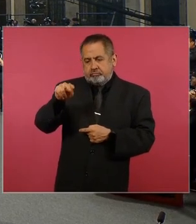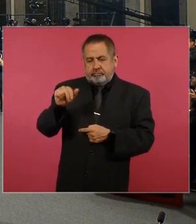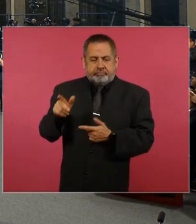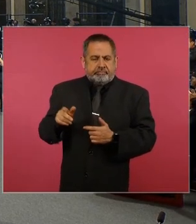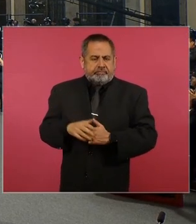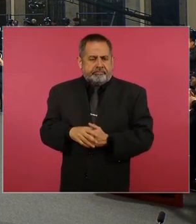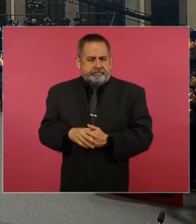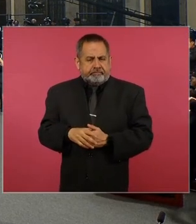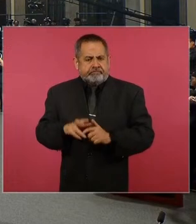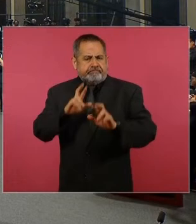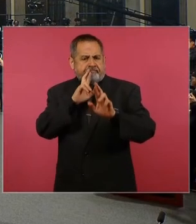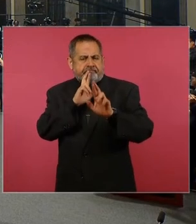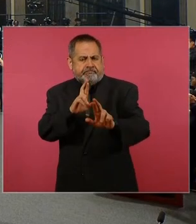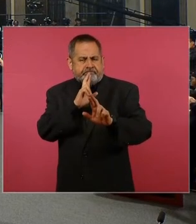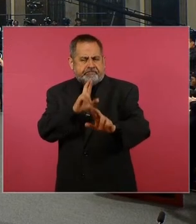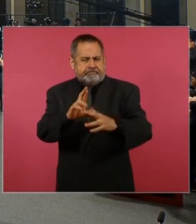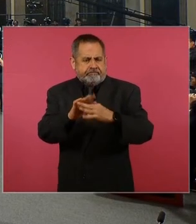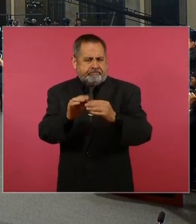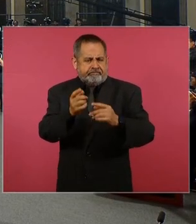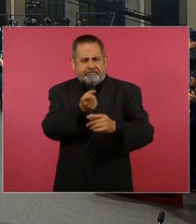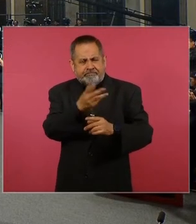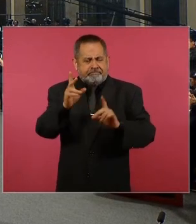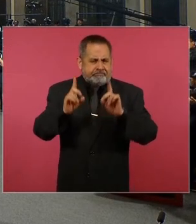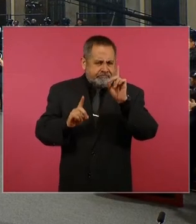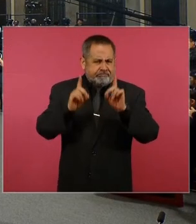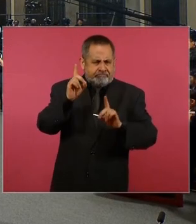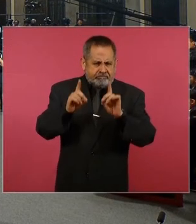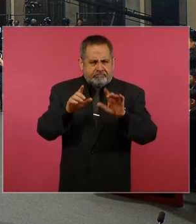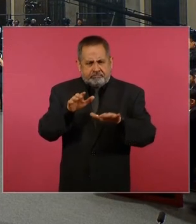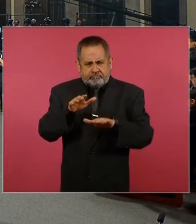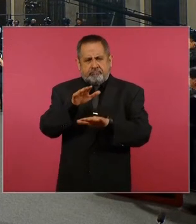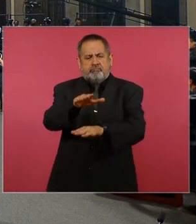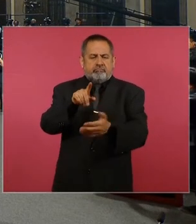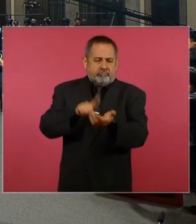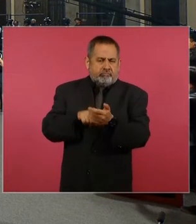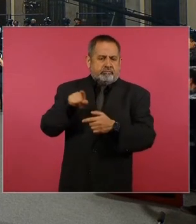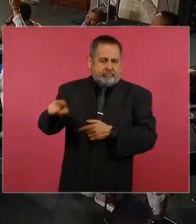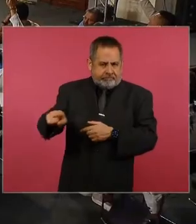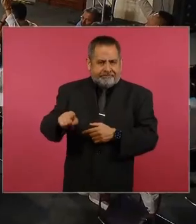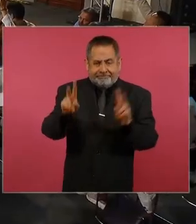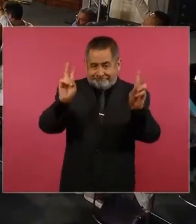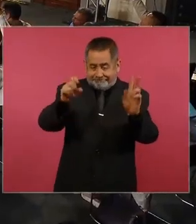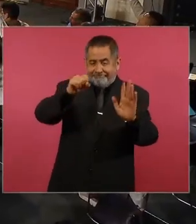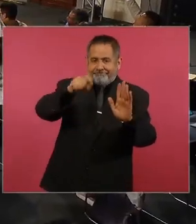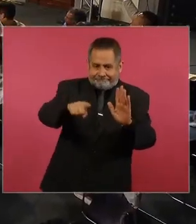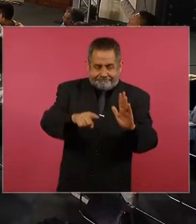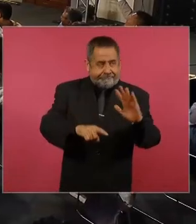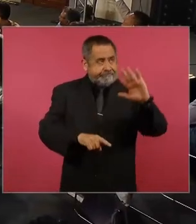que se contesten algunas dudas, preguntas que tengan ustedes sobre el tema.